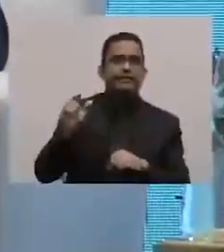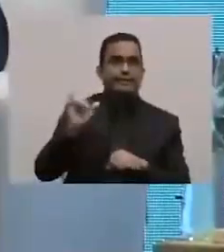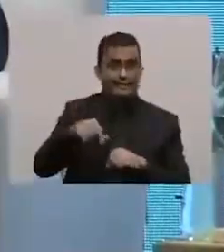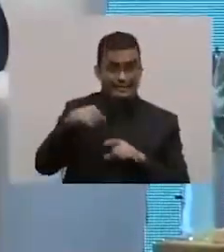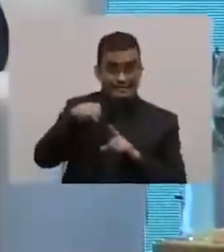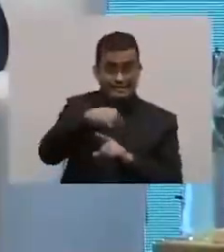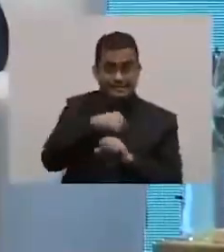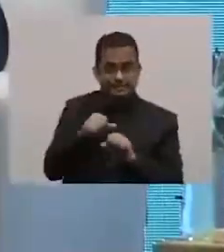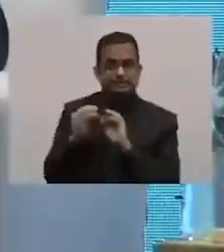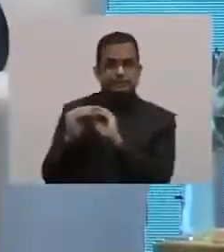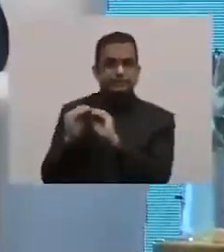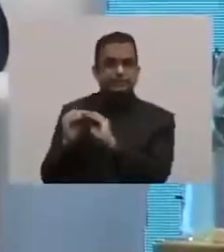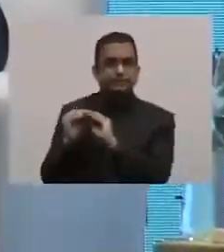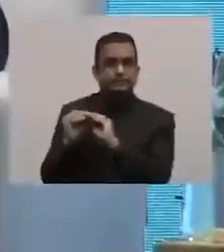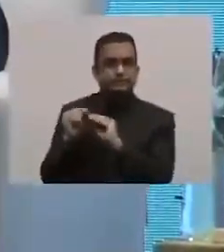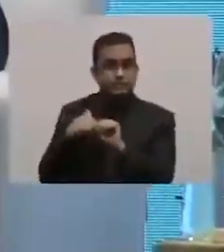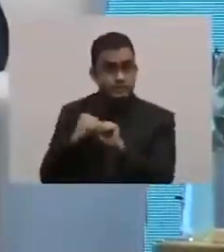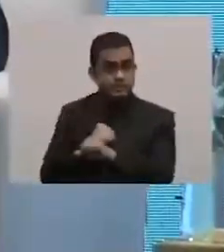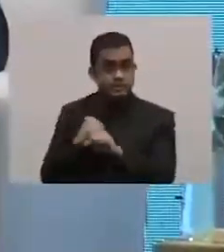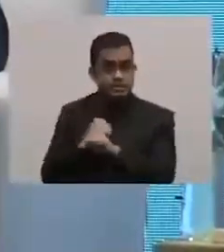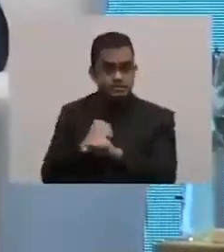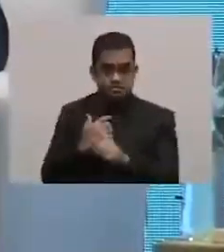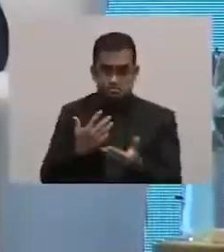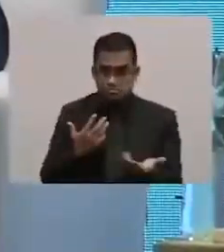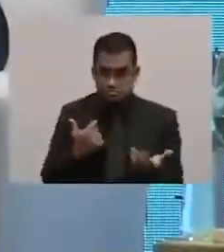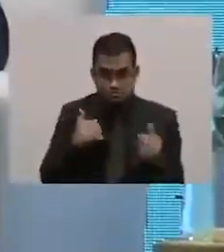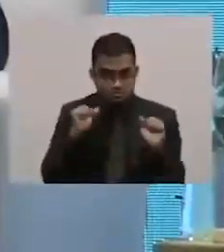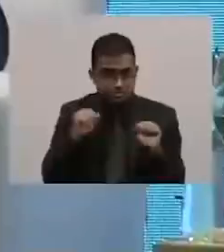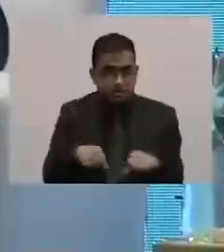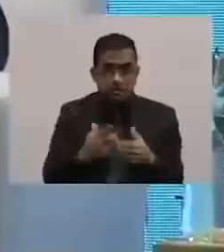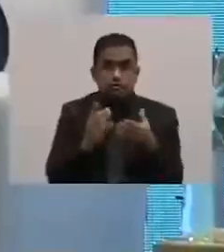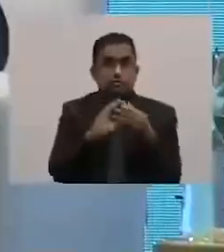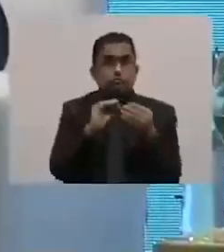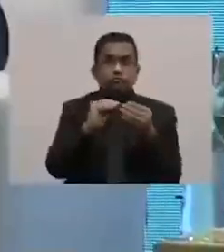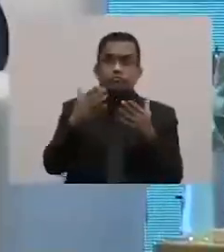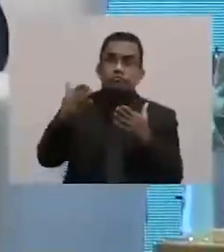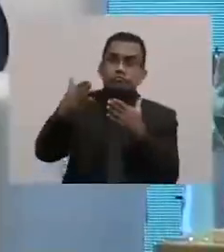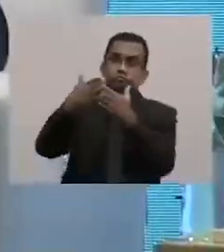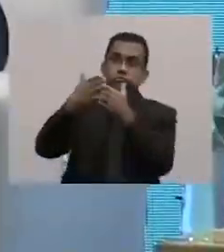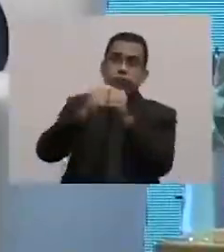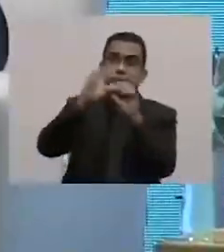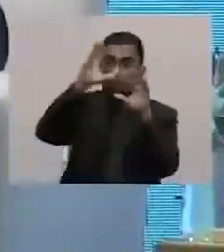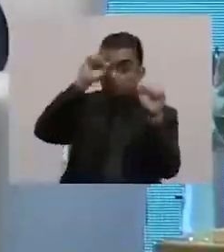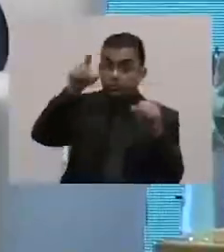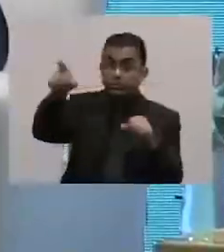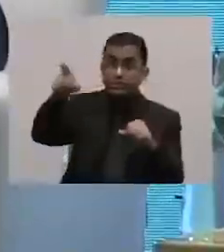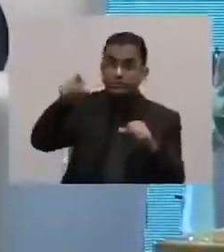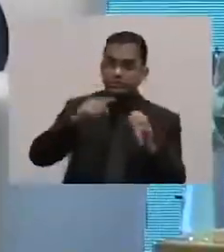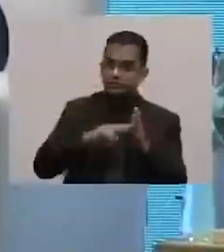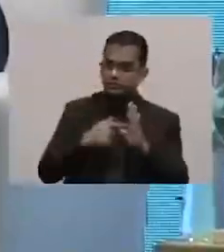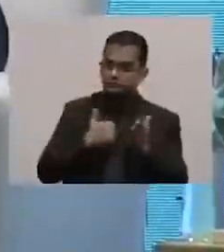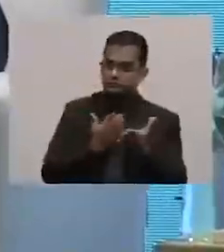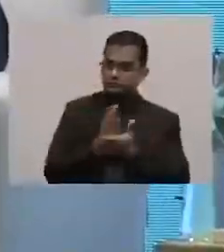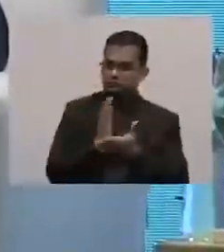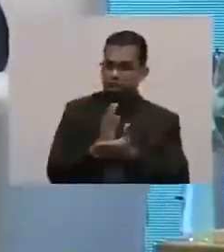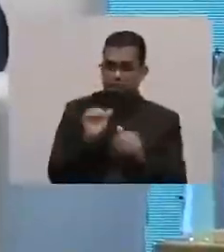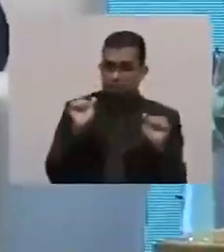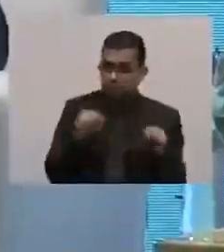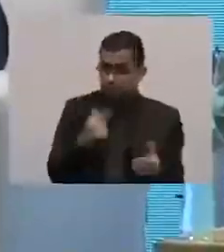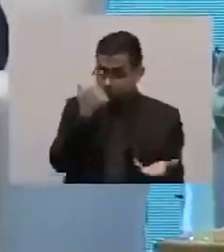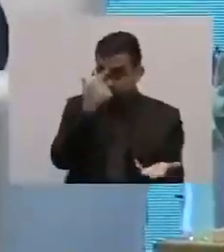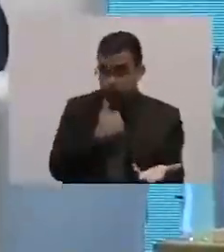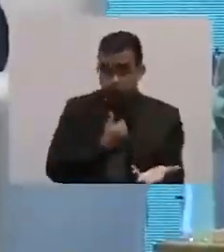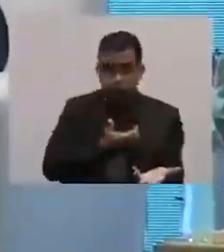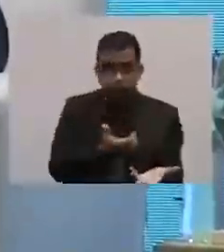6132, porque yo creo que un país es libre cuando tiene garantía firme, permanente y consistente a la libre